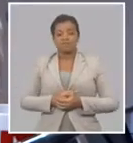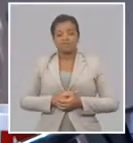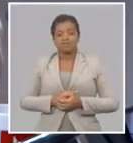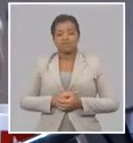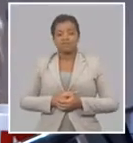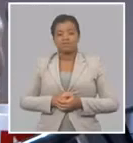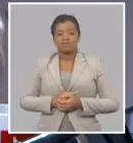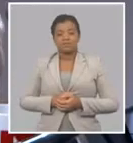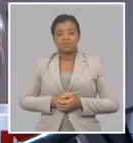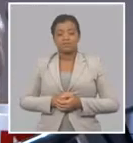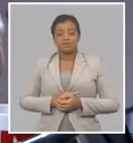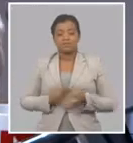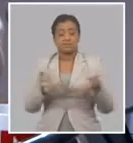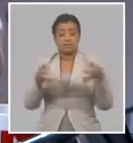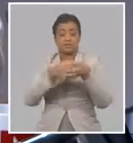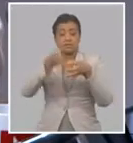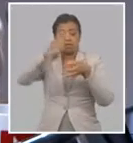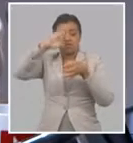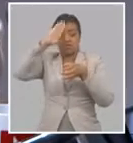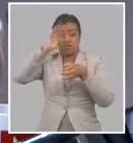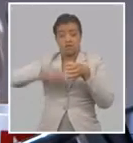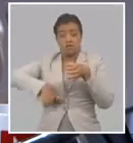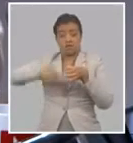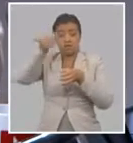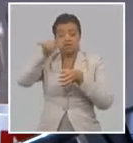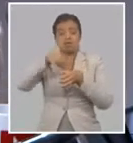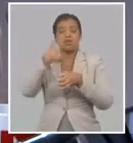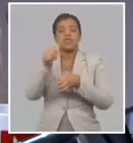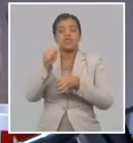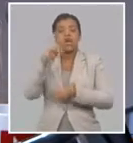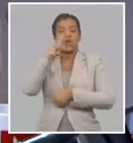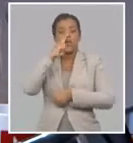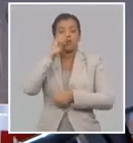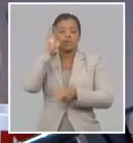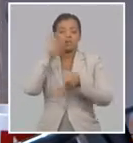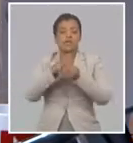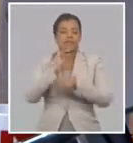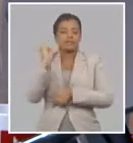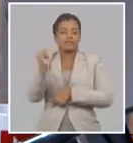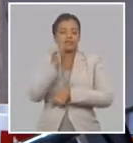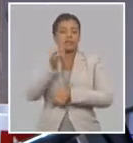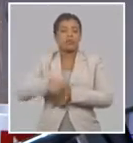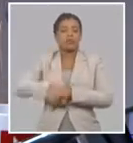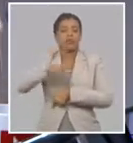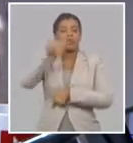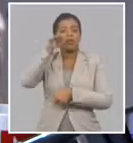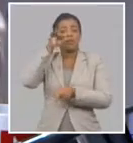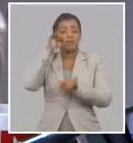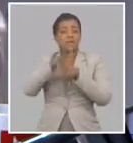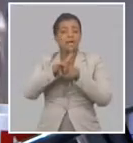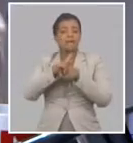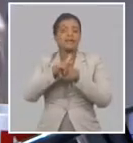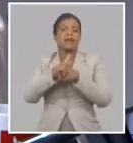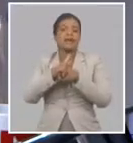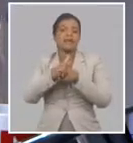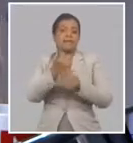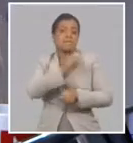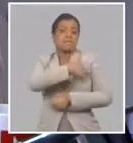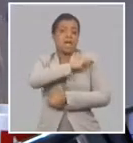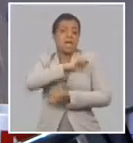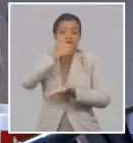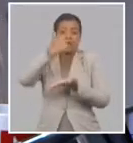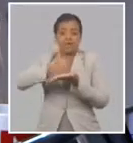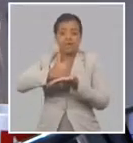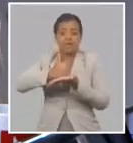cubana aviación a partir del 10 noviembre se reanudaron las operaciones internacionales este caso se comenzaron por las operaciones de madrid a santiago de cuba